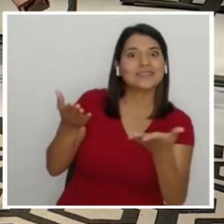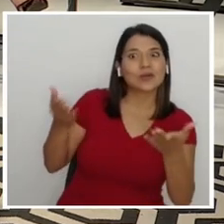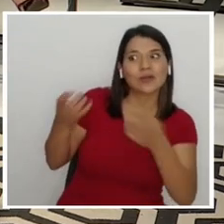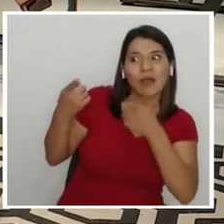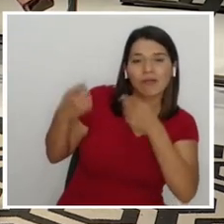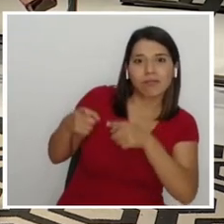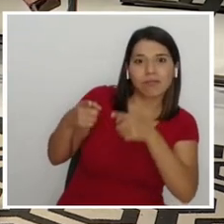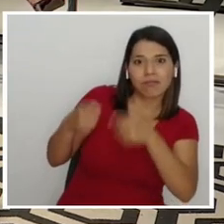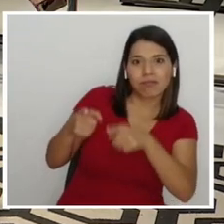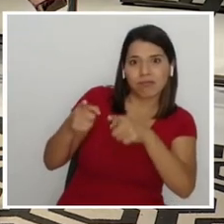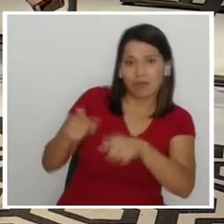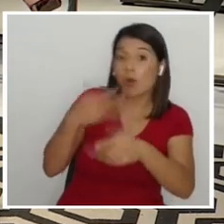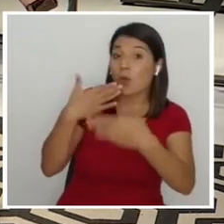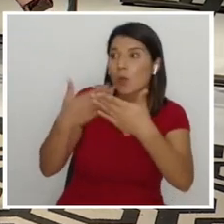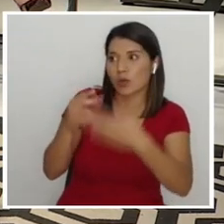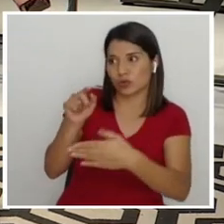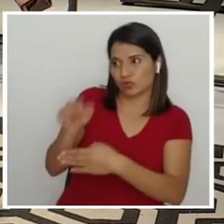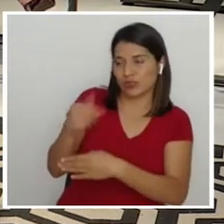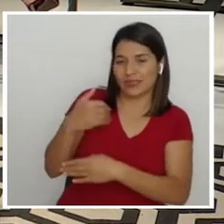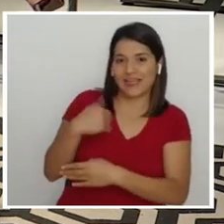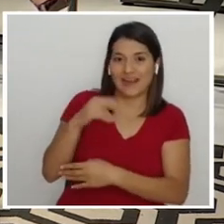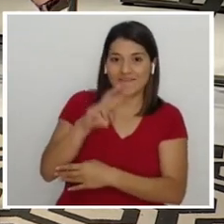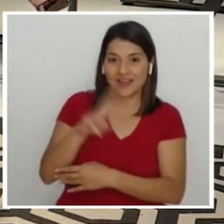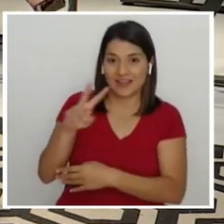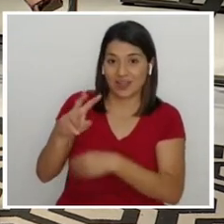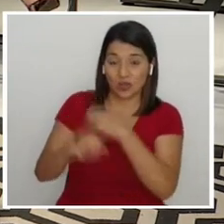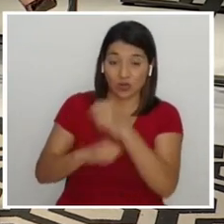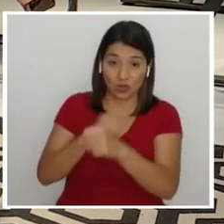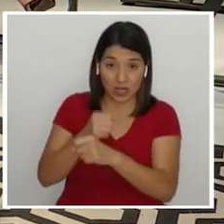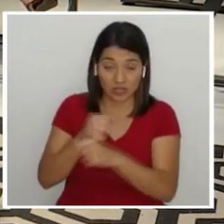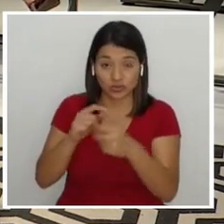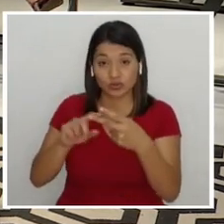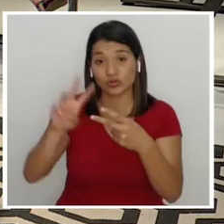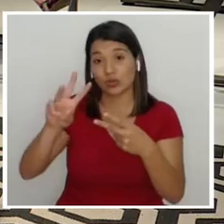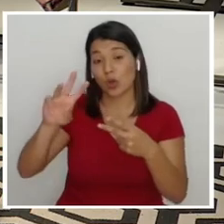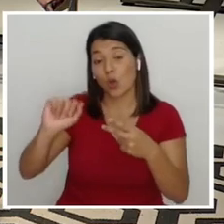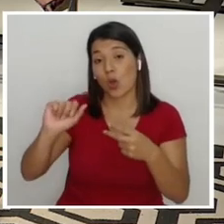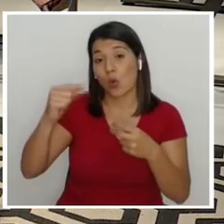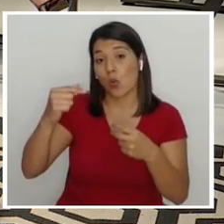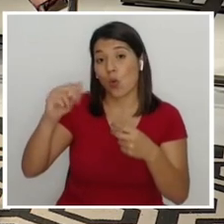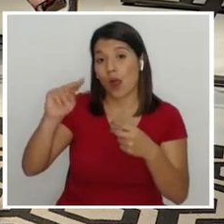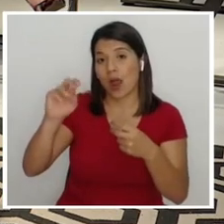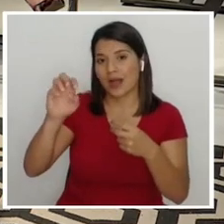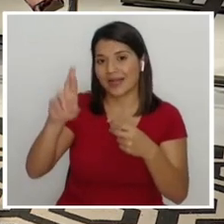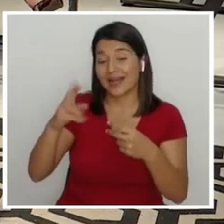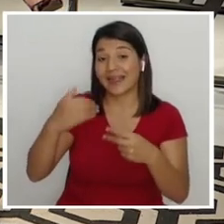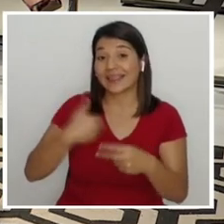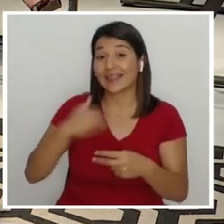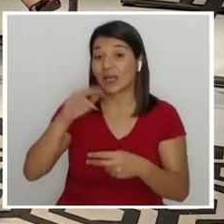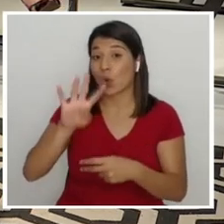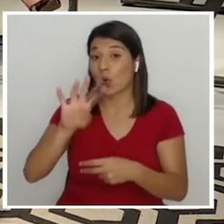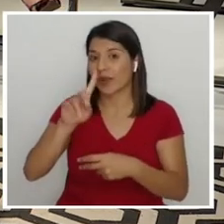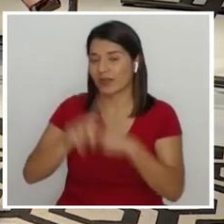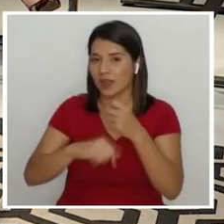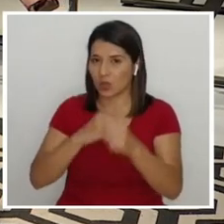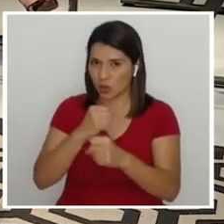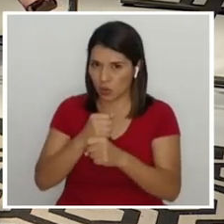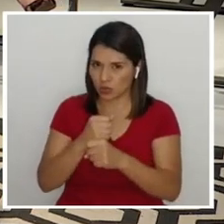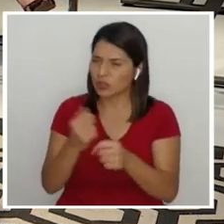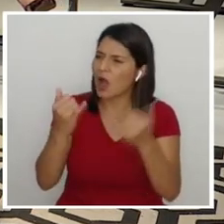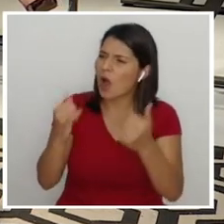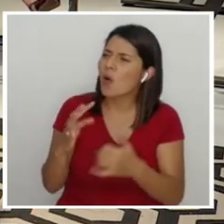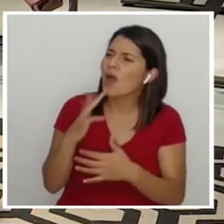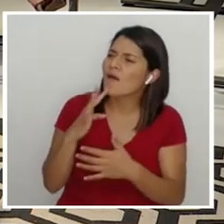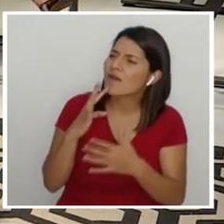caso 22 años, en el caso de don Wagner 41 años. Hoy vamos a hablar específicamente de aquel 17 de septiembre,